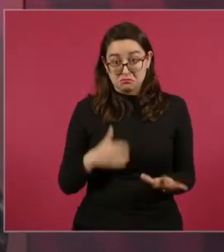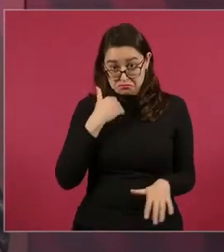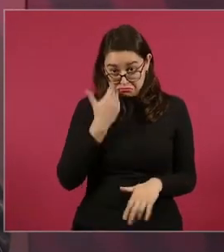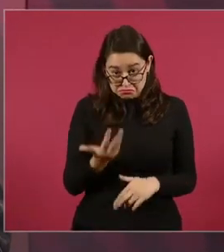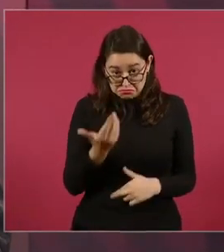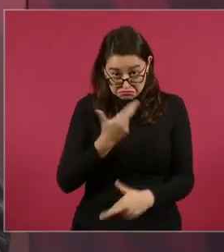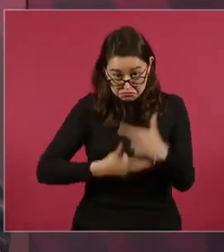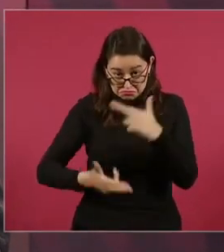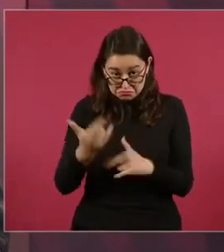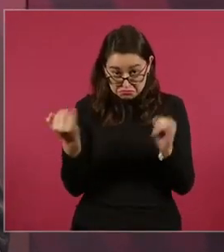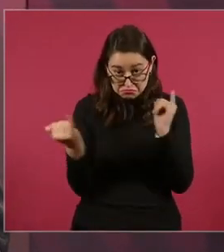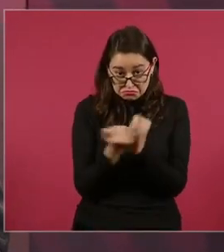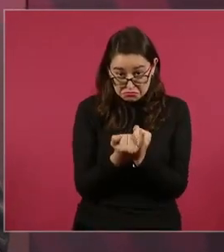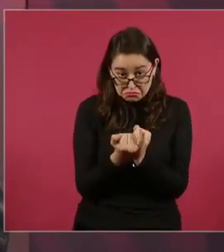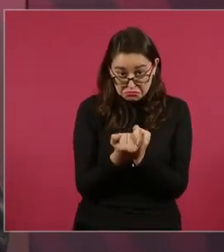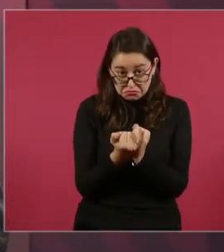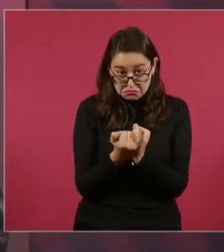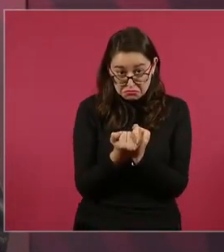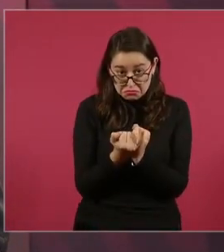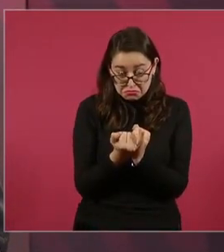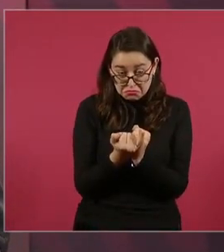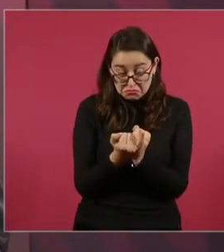de comunicación